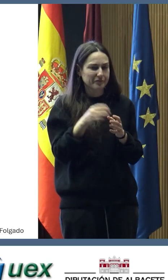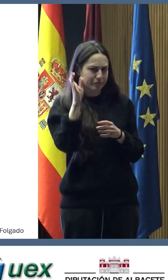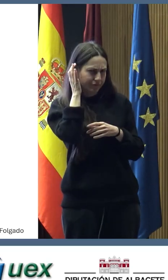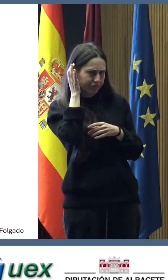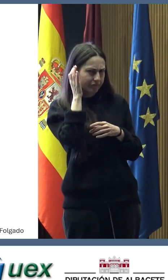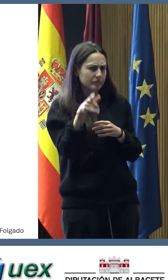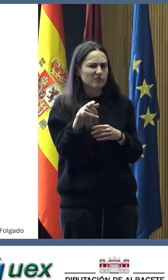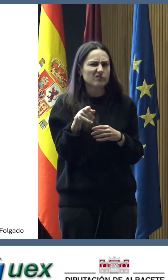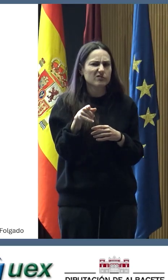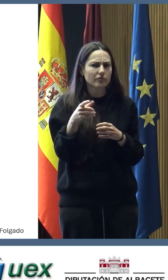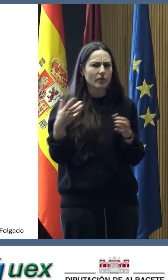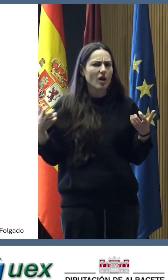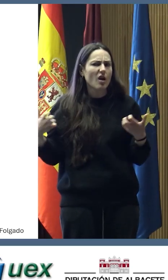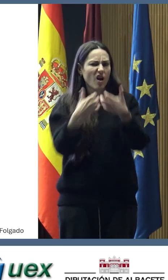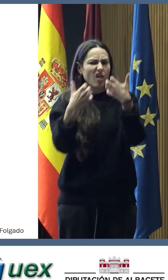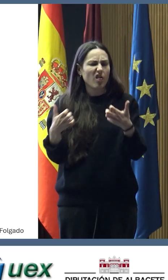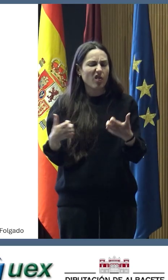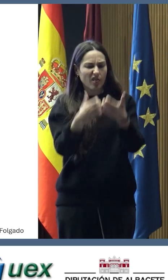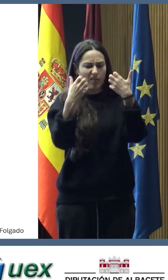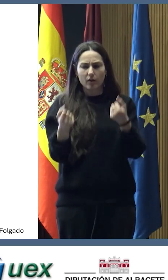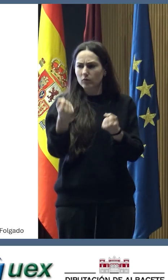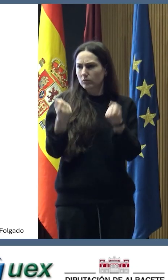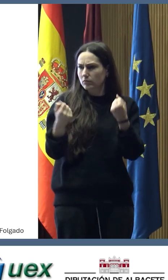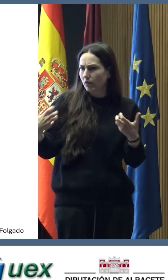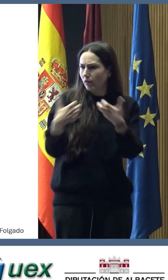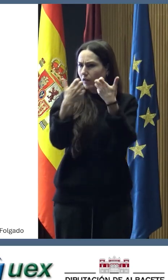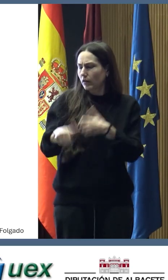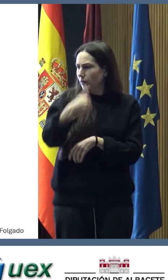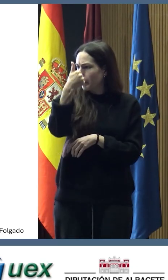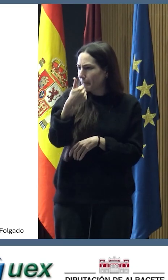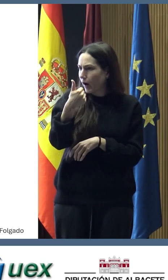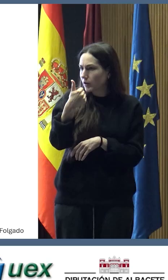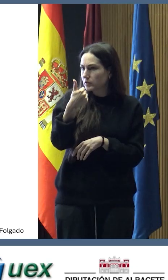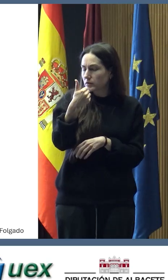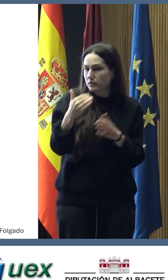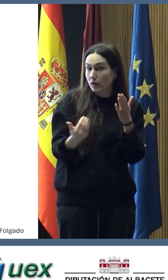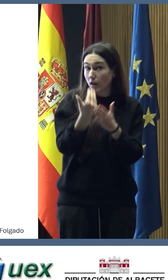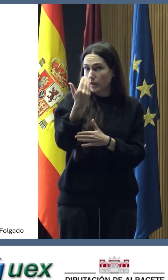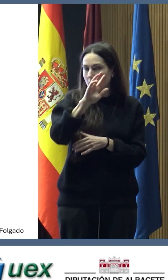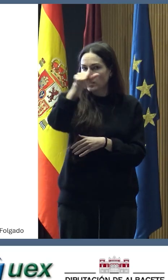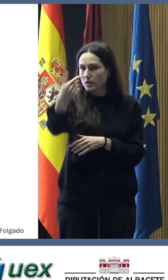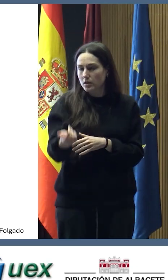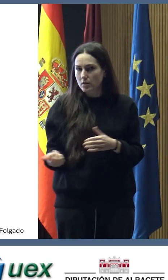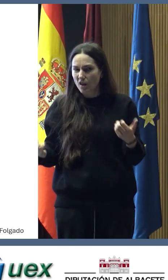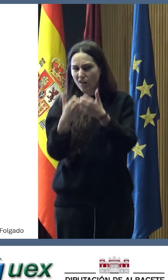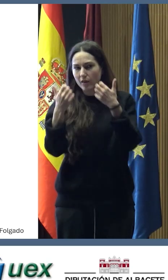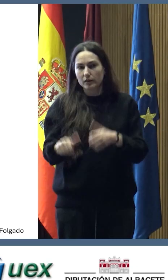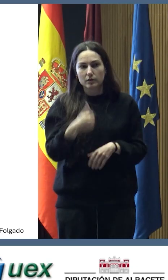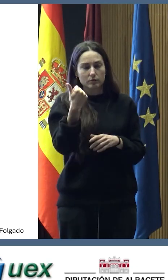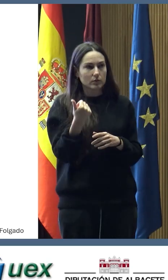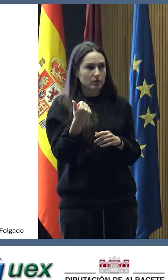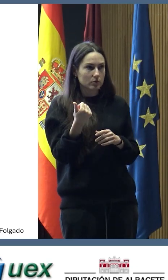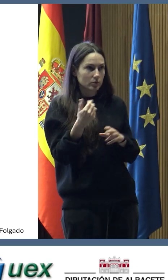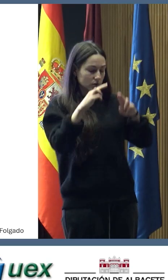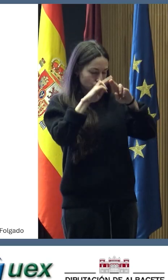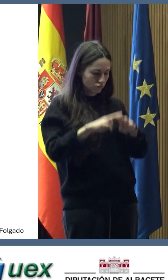tenían más accidentes que los hombres a la mañana siguiente. Entonces